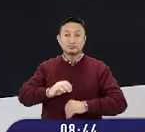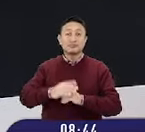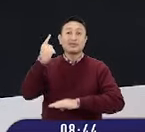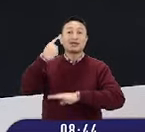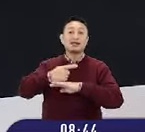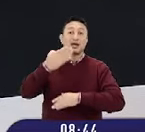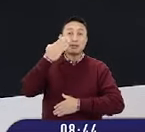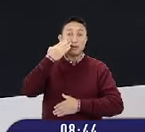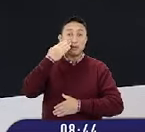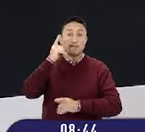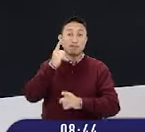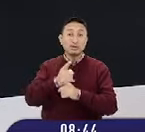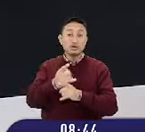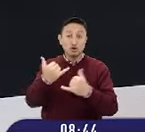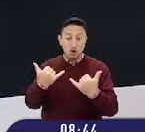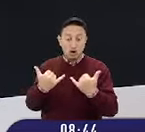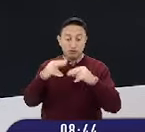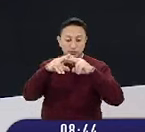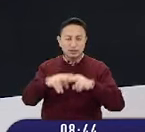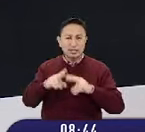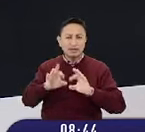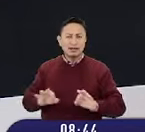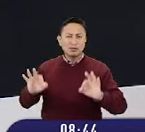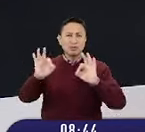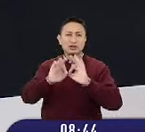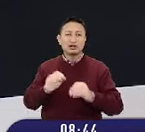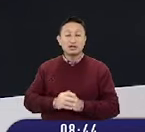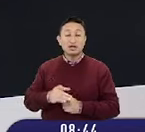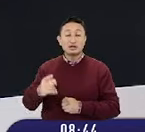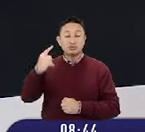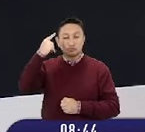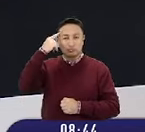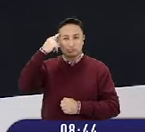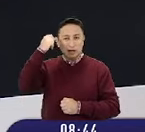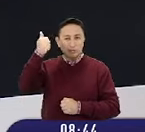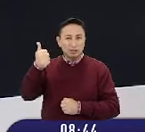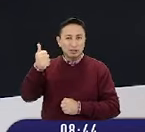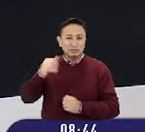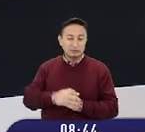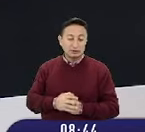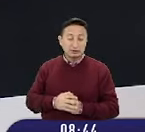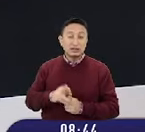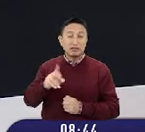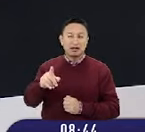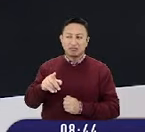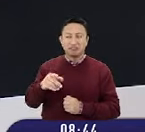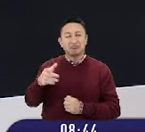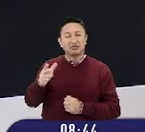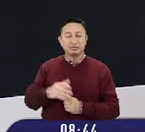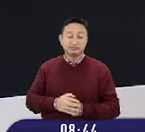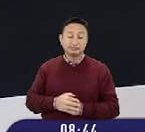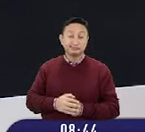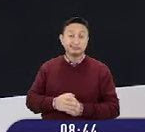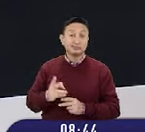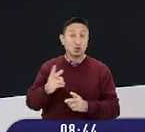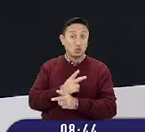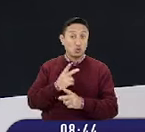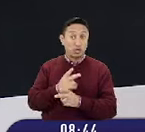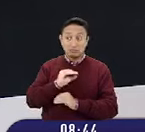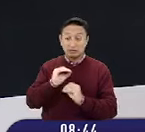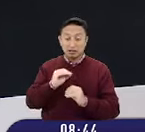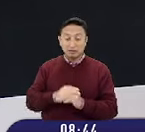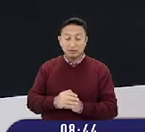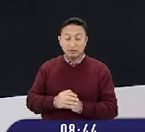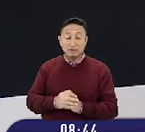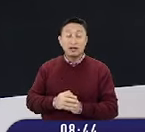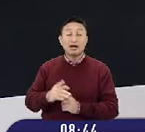Madre. Es por ello que hoy revisaremos la importancia de su salud mental, que comúnmente pasa desapercibida. Su falta de cuidado afecta a 15